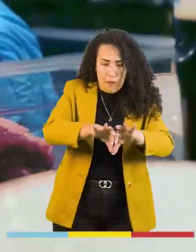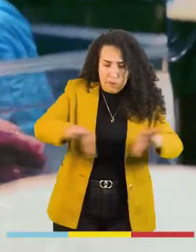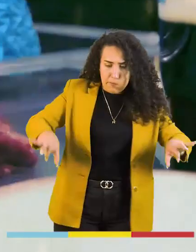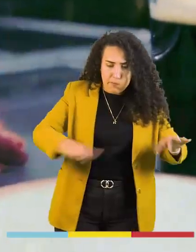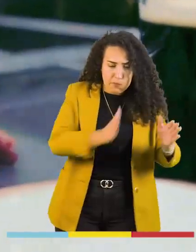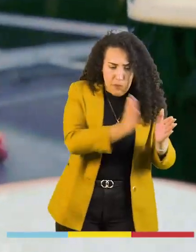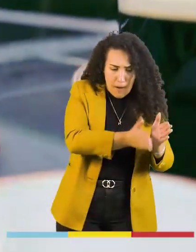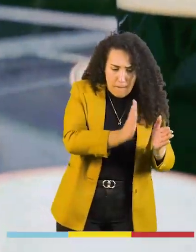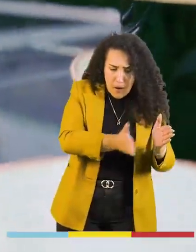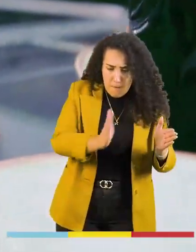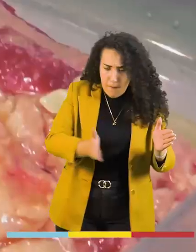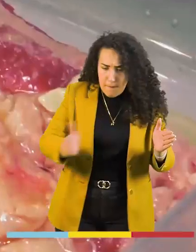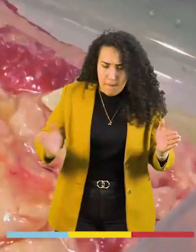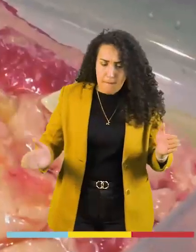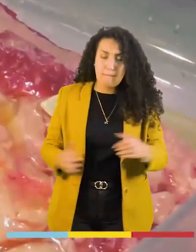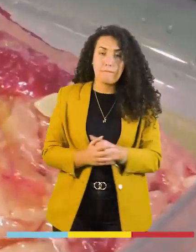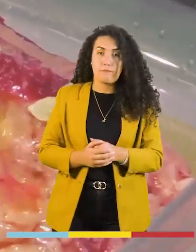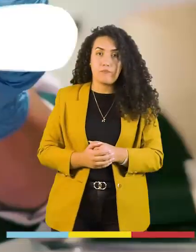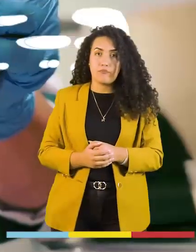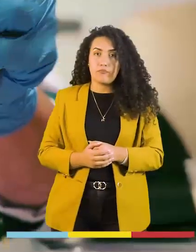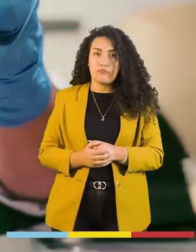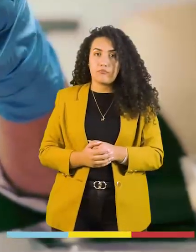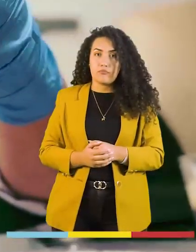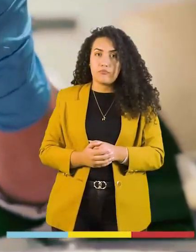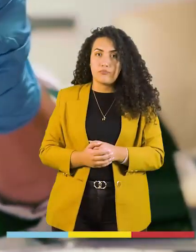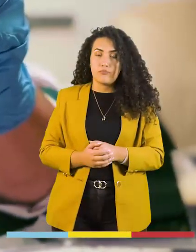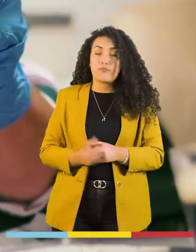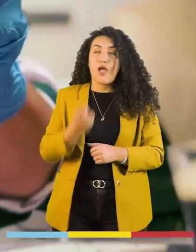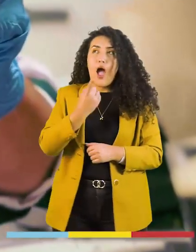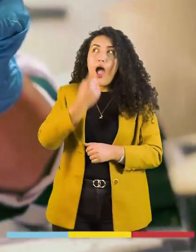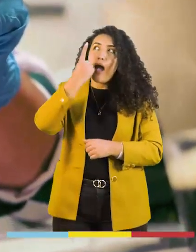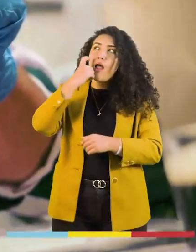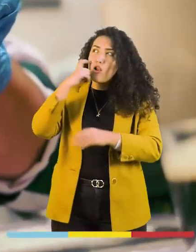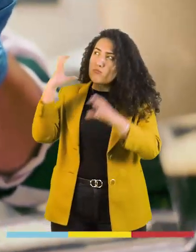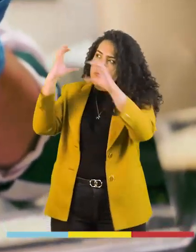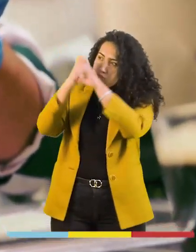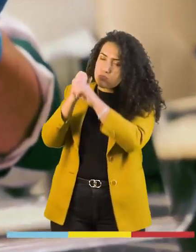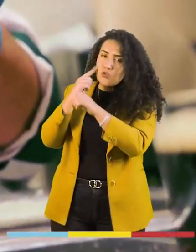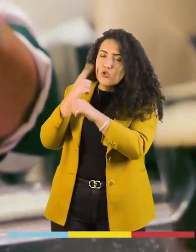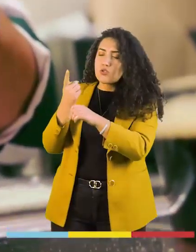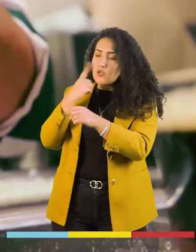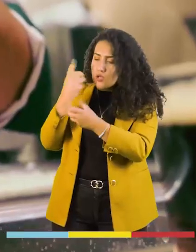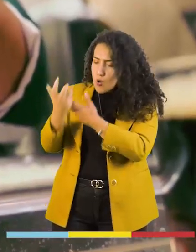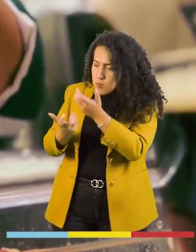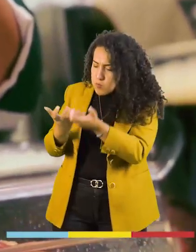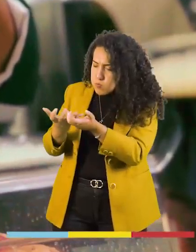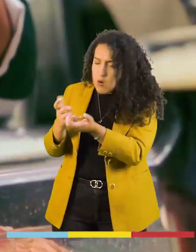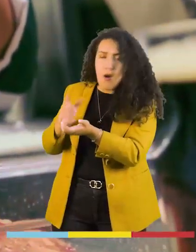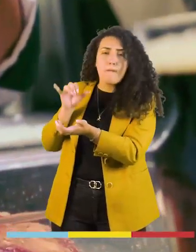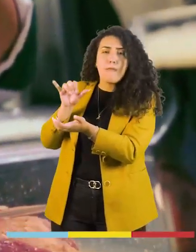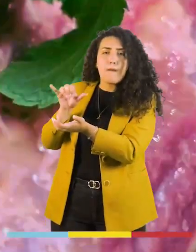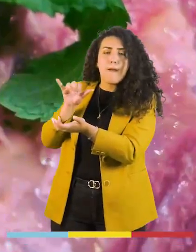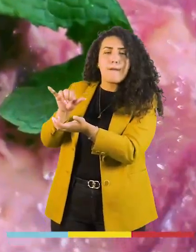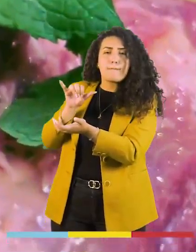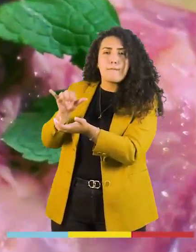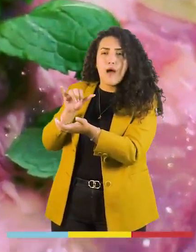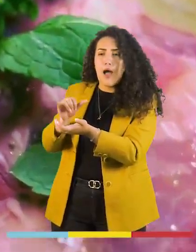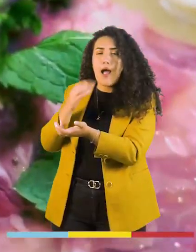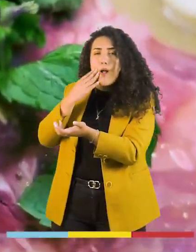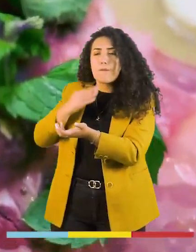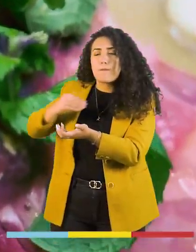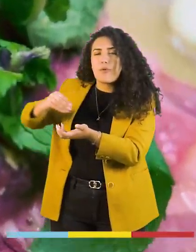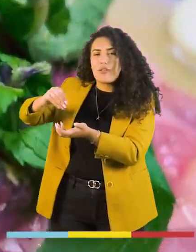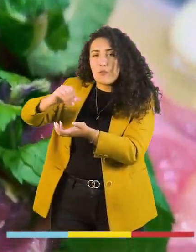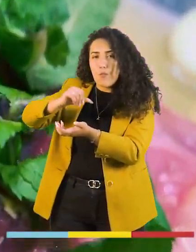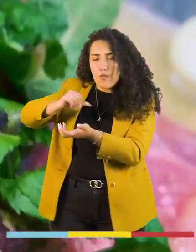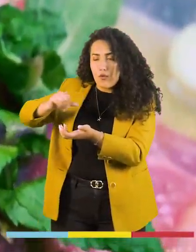400 gramos y se deja desde la noche anterior marinado en el jugo de naranja, hierbabuena y dientes